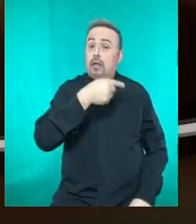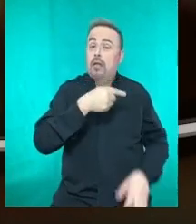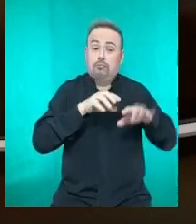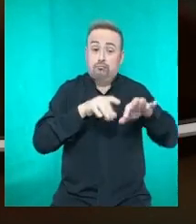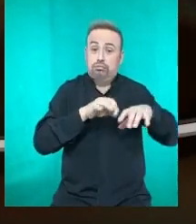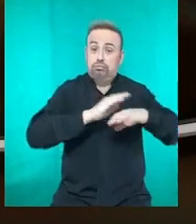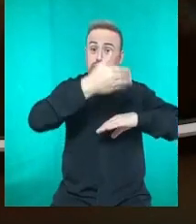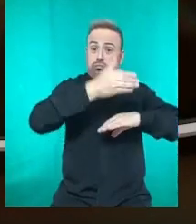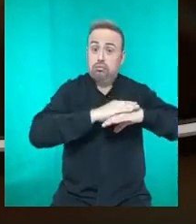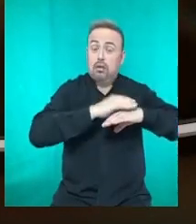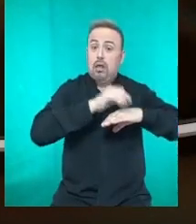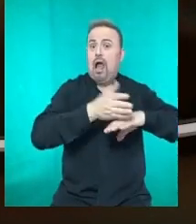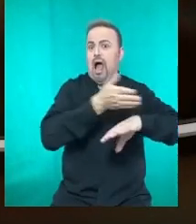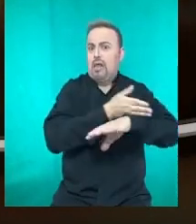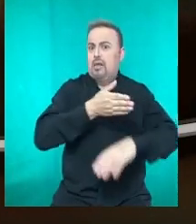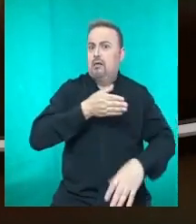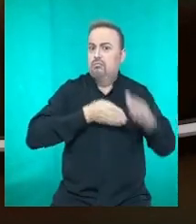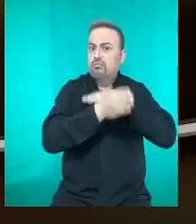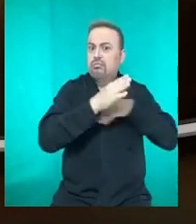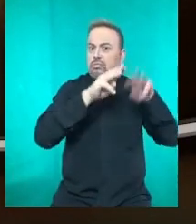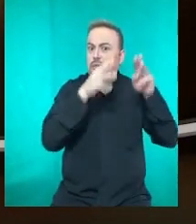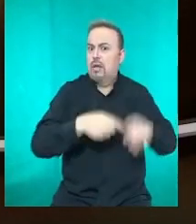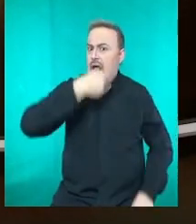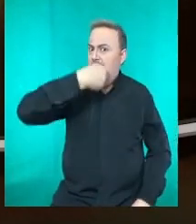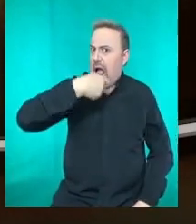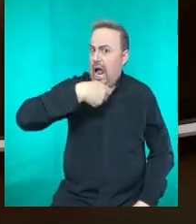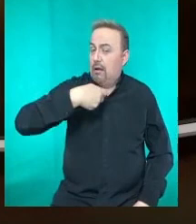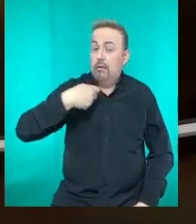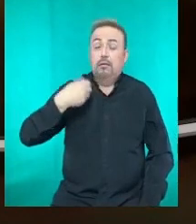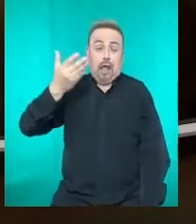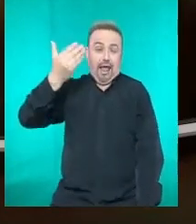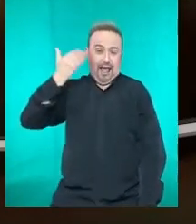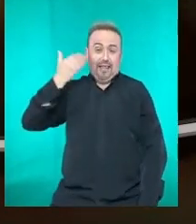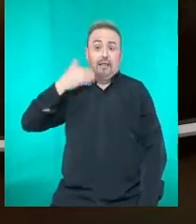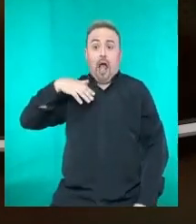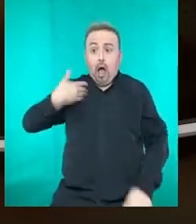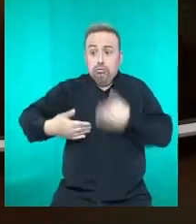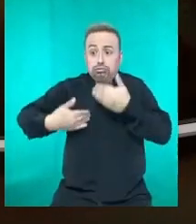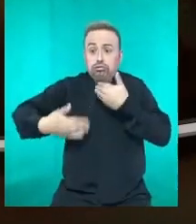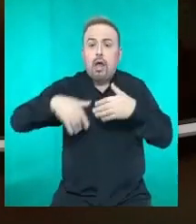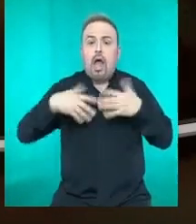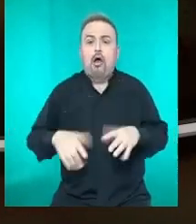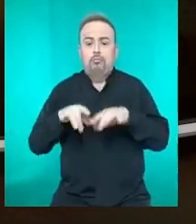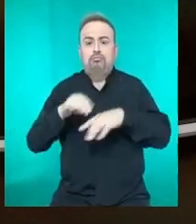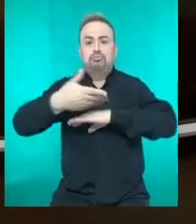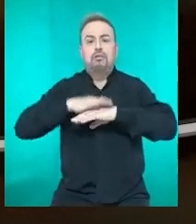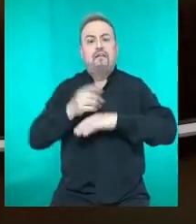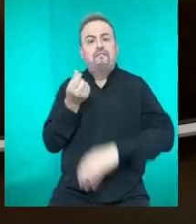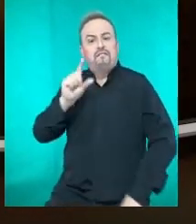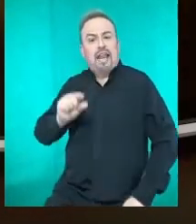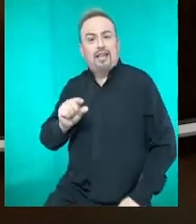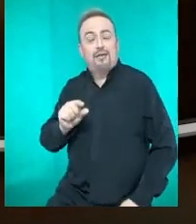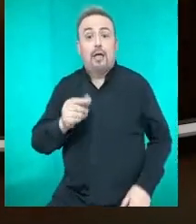gran mayoría puede acceder a la compra de un computador portátil. Esa tecnología que antes estaba